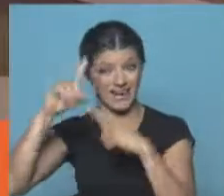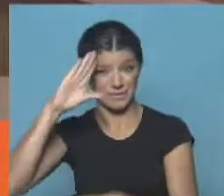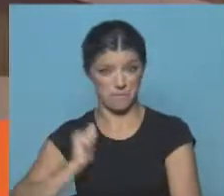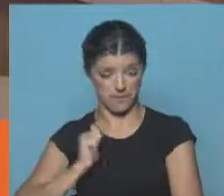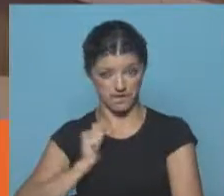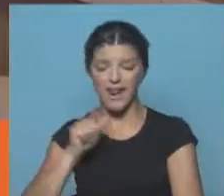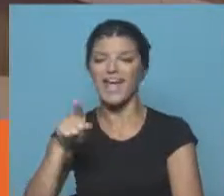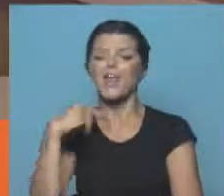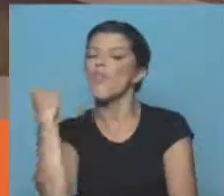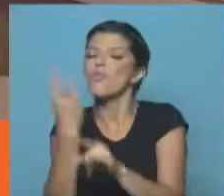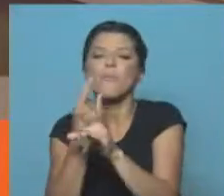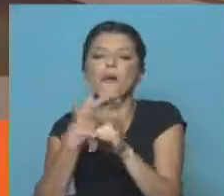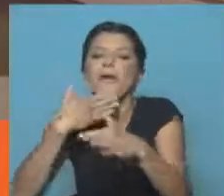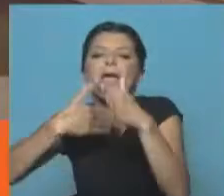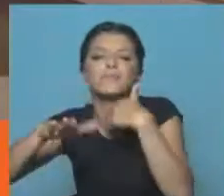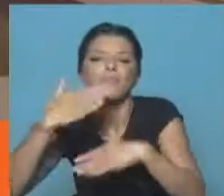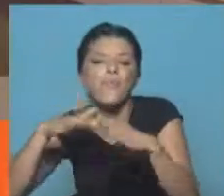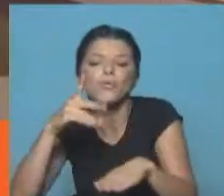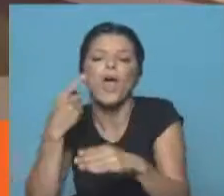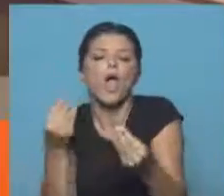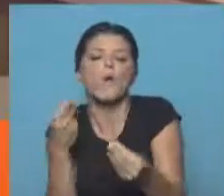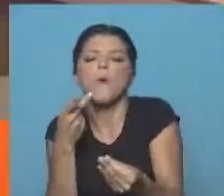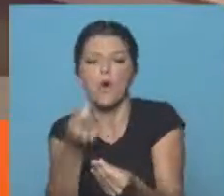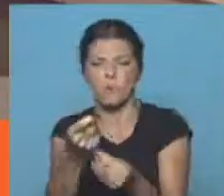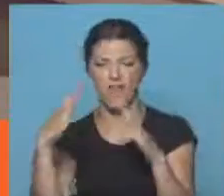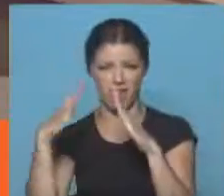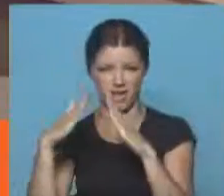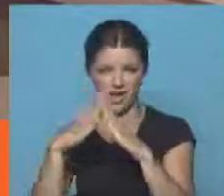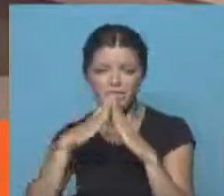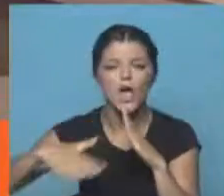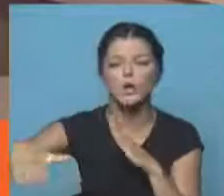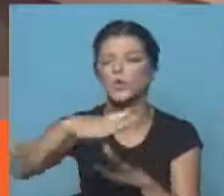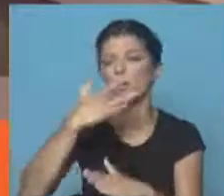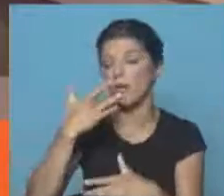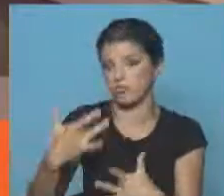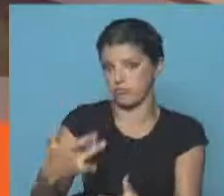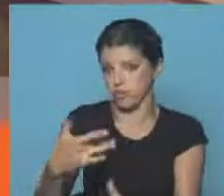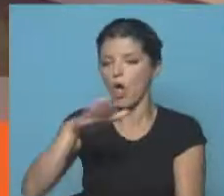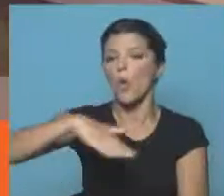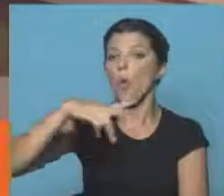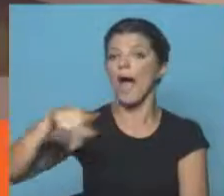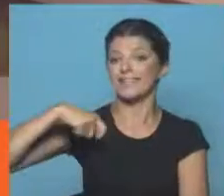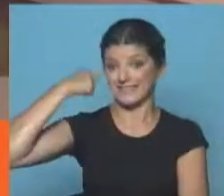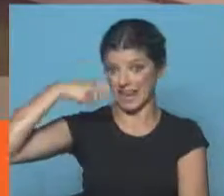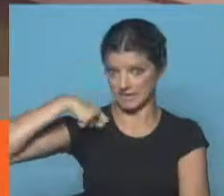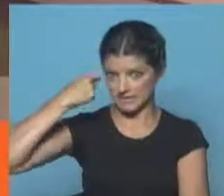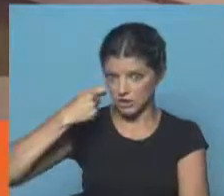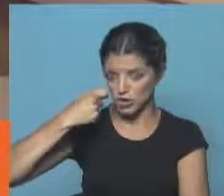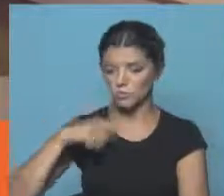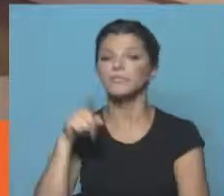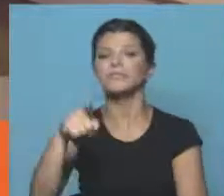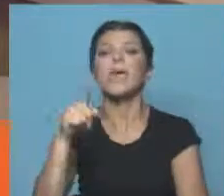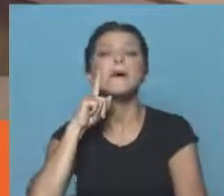puede justificar parte de una compra de una casa en un lujoso barrio de San Isidro, en La Horqueta, una casa de más